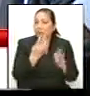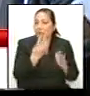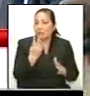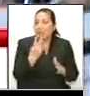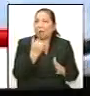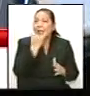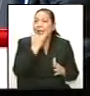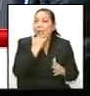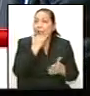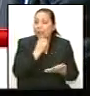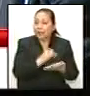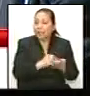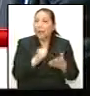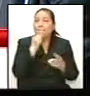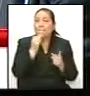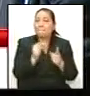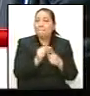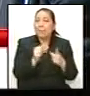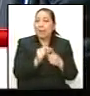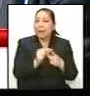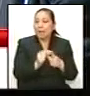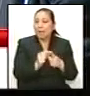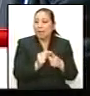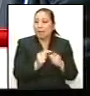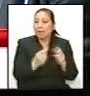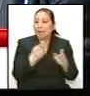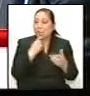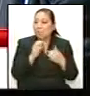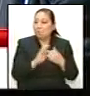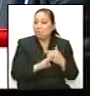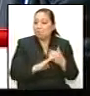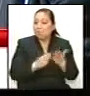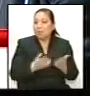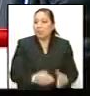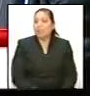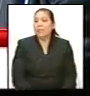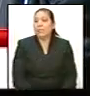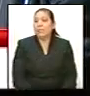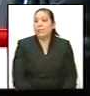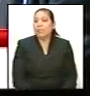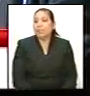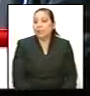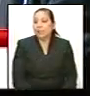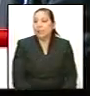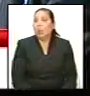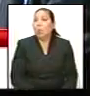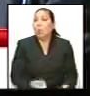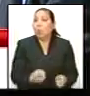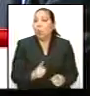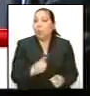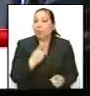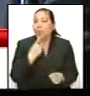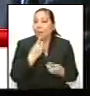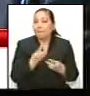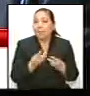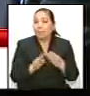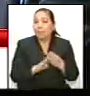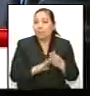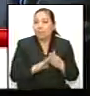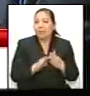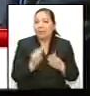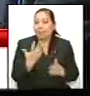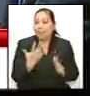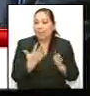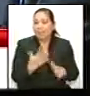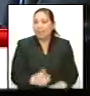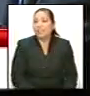ortográfico, pues se hace referencia a material base 10, BIES dice, cuando debe referirse al material base 10, tal como se